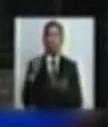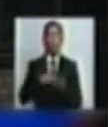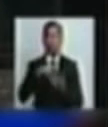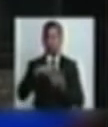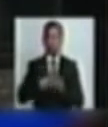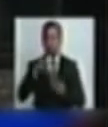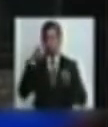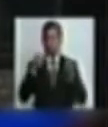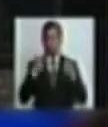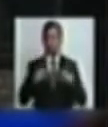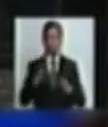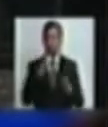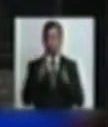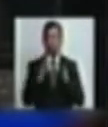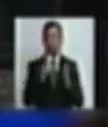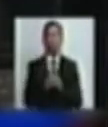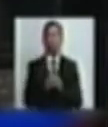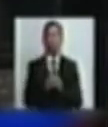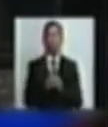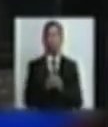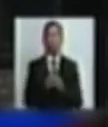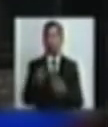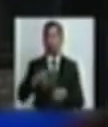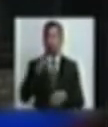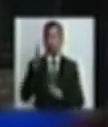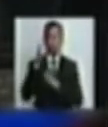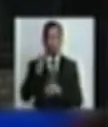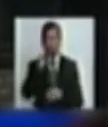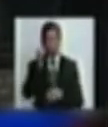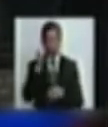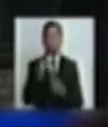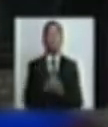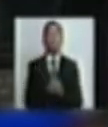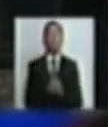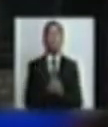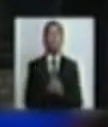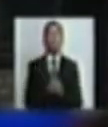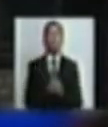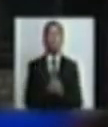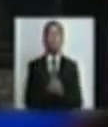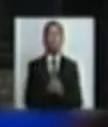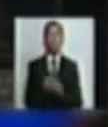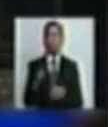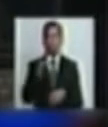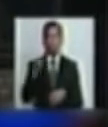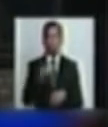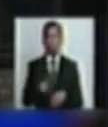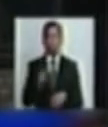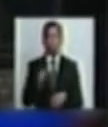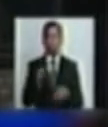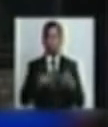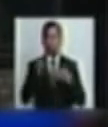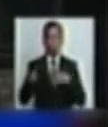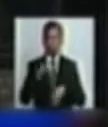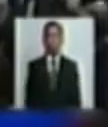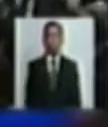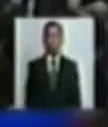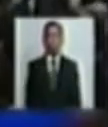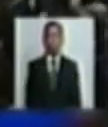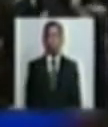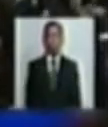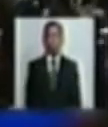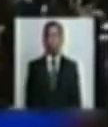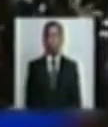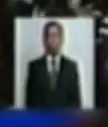perdedores, que eso es importante para la relación bilateral. Hay una necesidad de resolver ese tema. El presidente